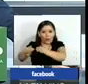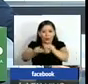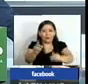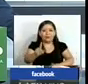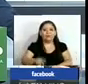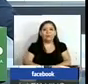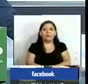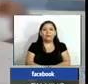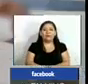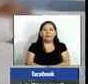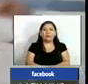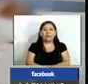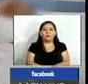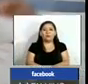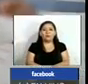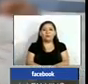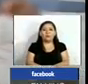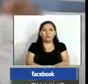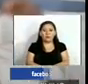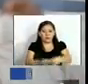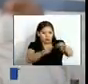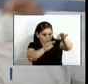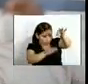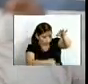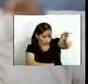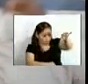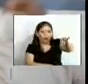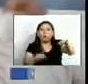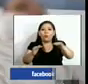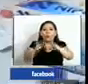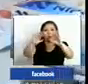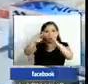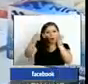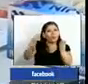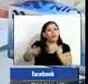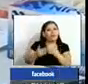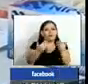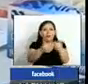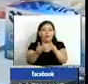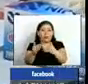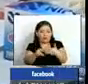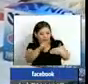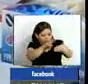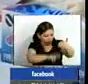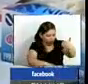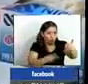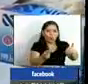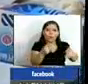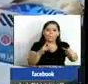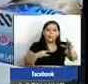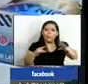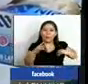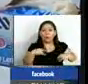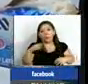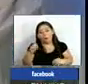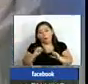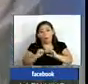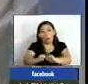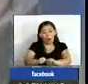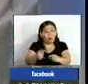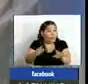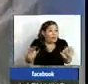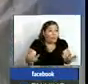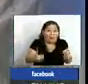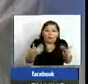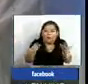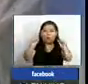virus. El subregistro a nivel mundial multiplica los casos de contagios y muertes porque los países no tienen la